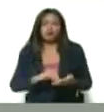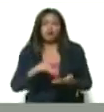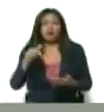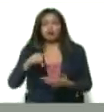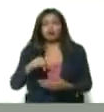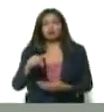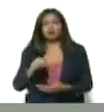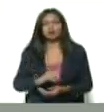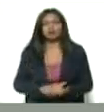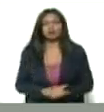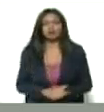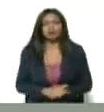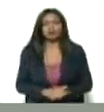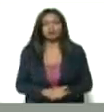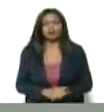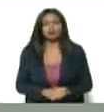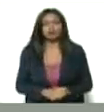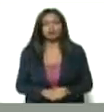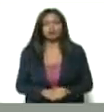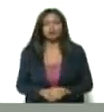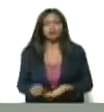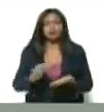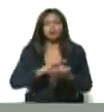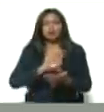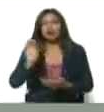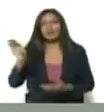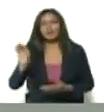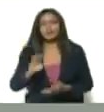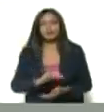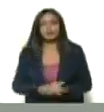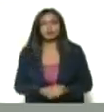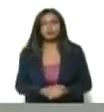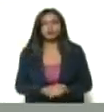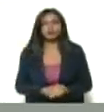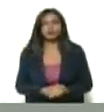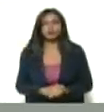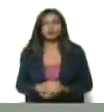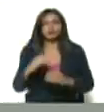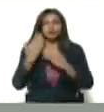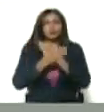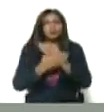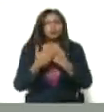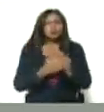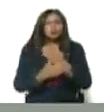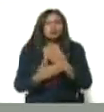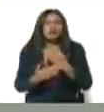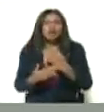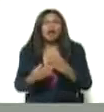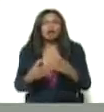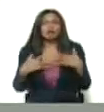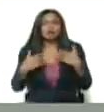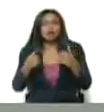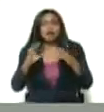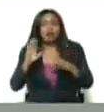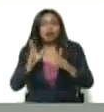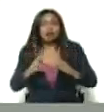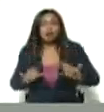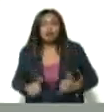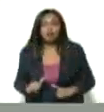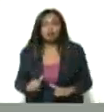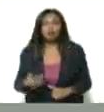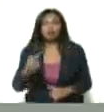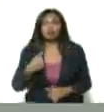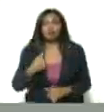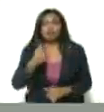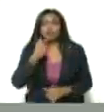quieren volver a su patria, a su terruño, a curarse, a salvarse, a salvar a sus hijos en su terruño. Y yo les